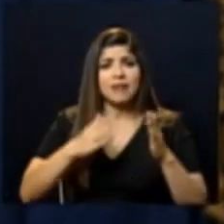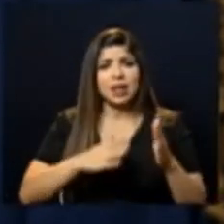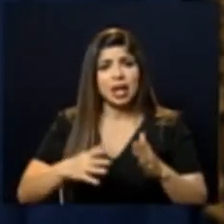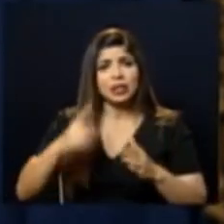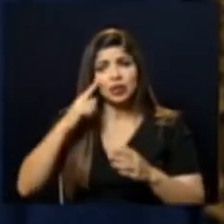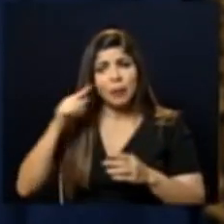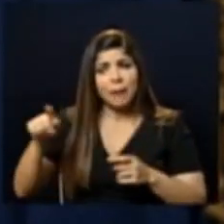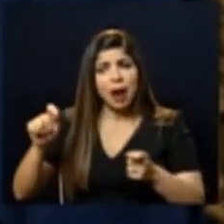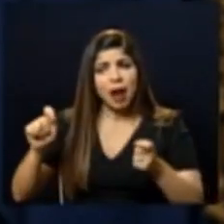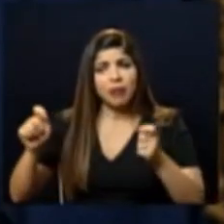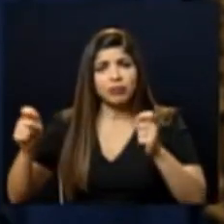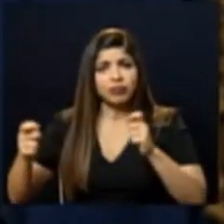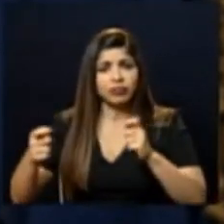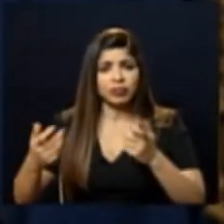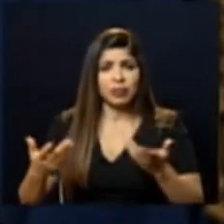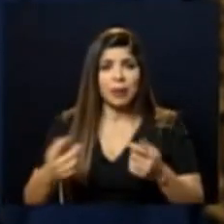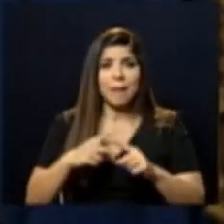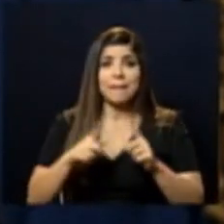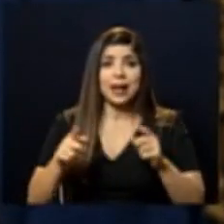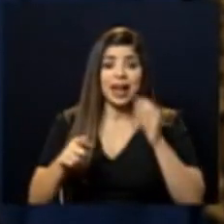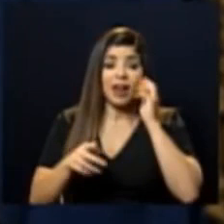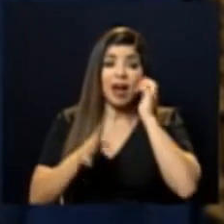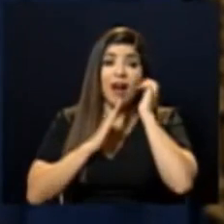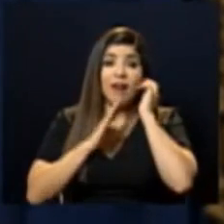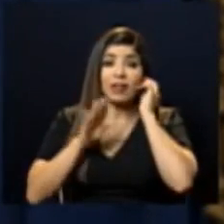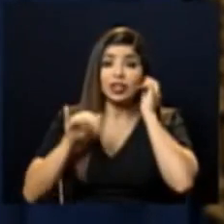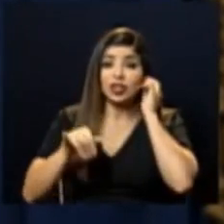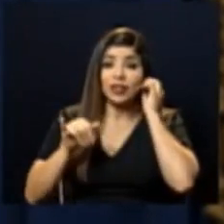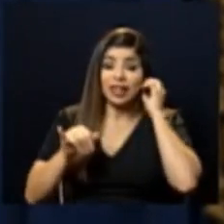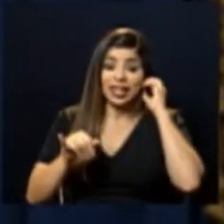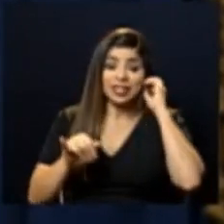transición. Pero eso no resuelve nada.